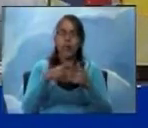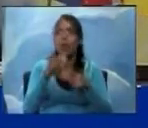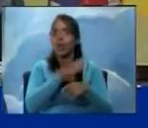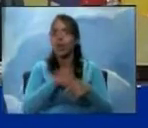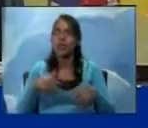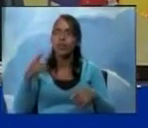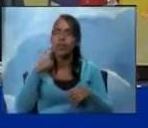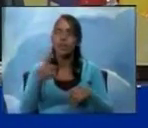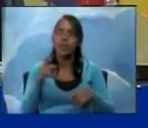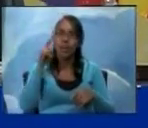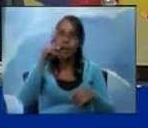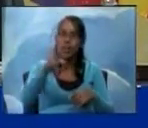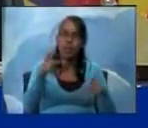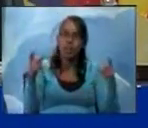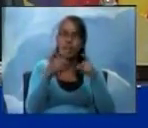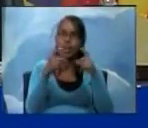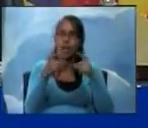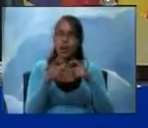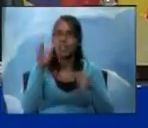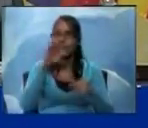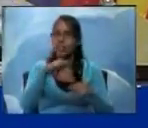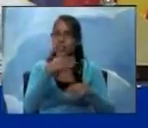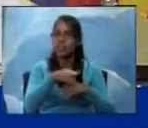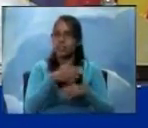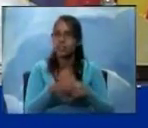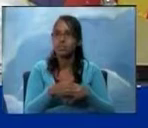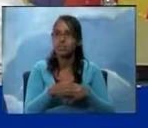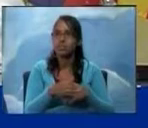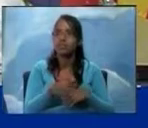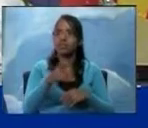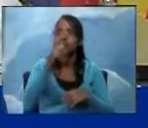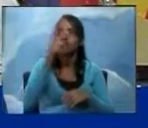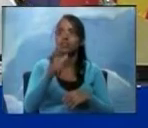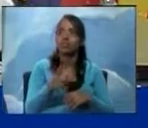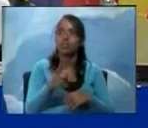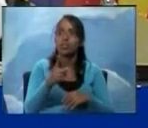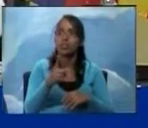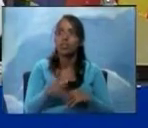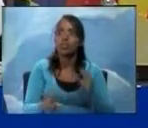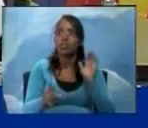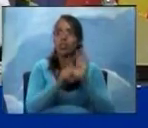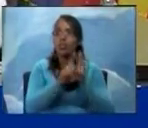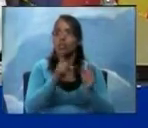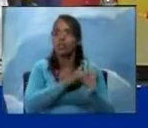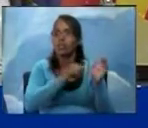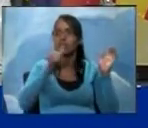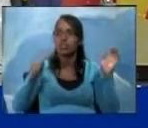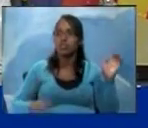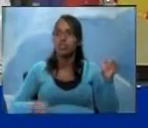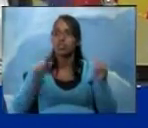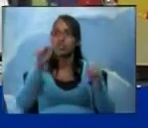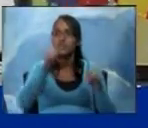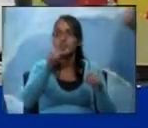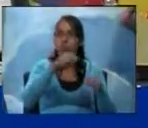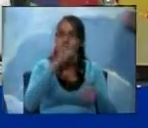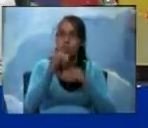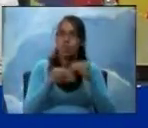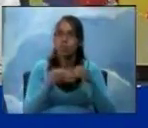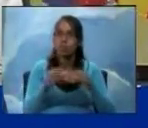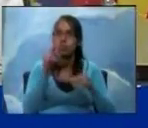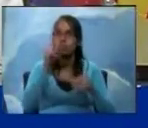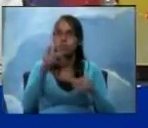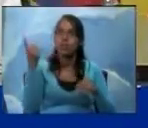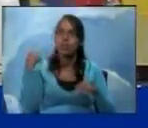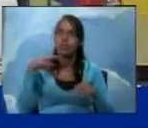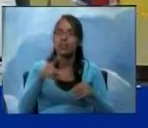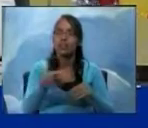decirle que esos tratados que están allí, una orden del Señor. Y si usted lo hace, va a tener